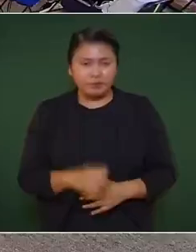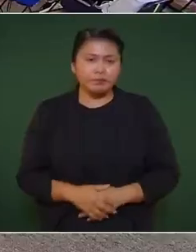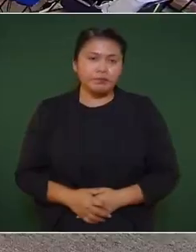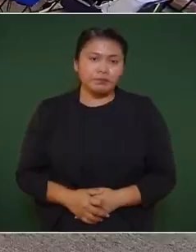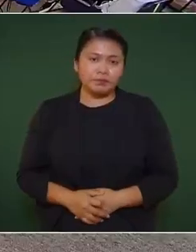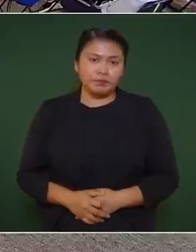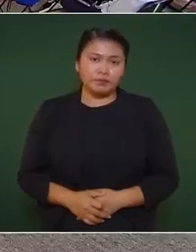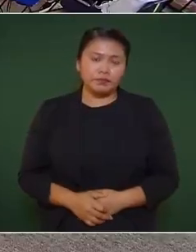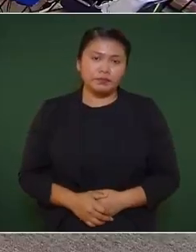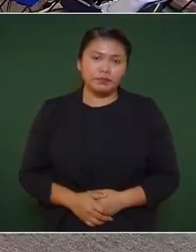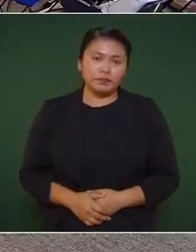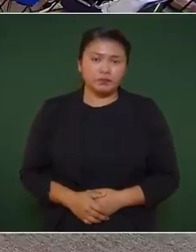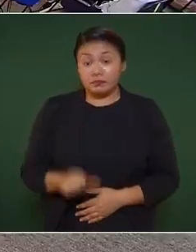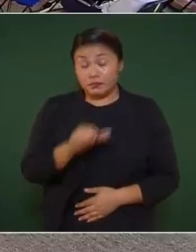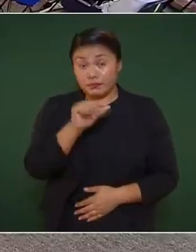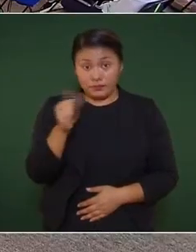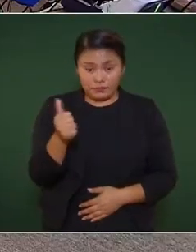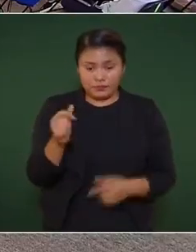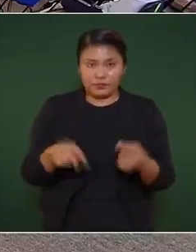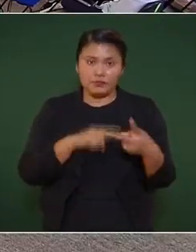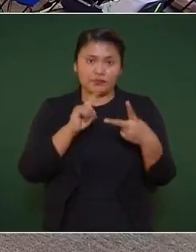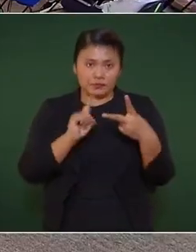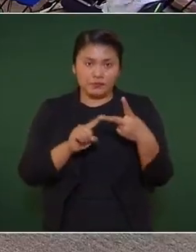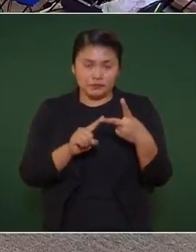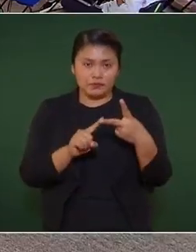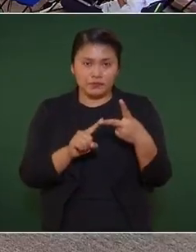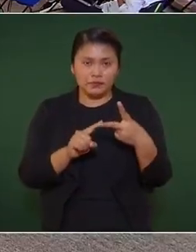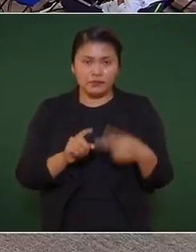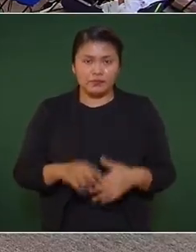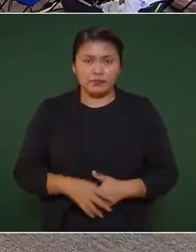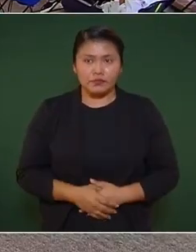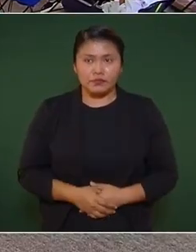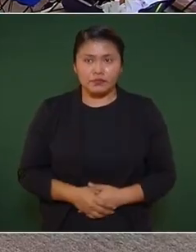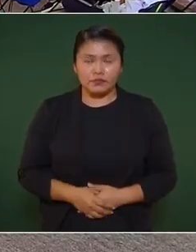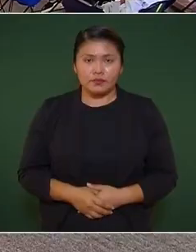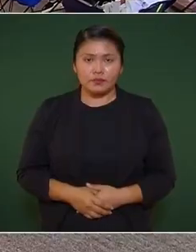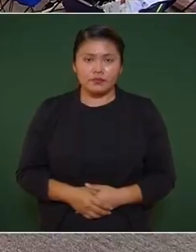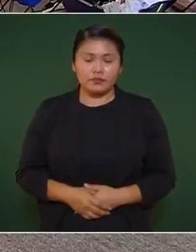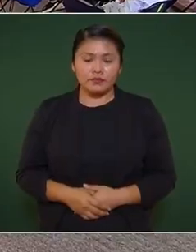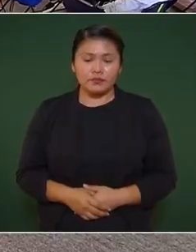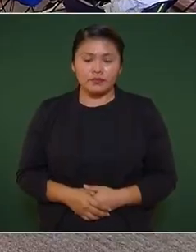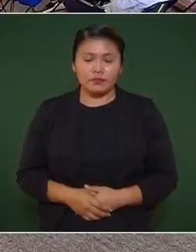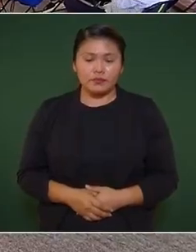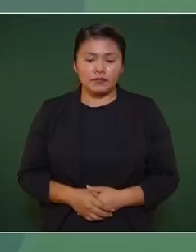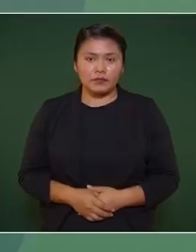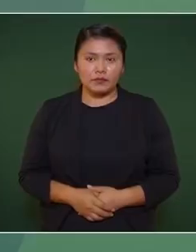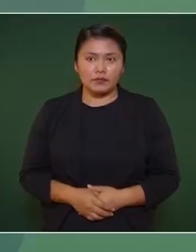ver con el hecho de que así